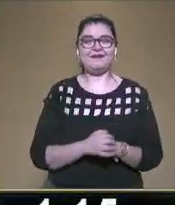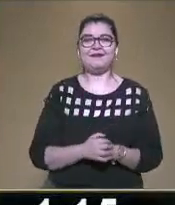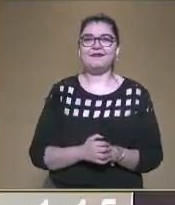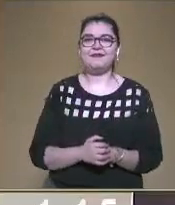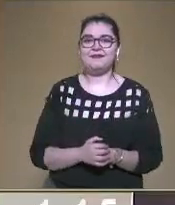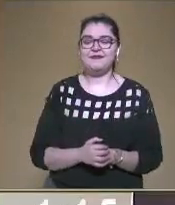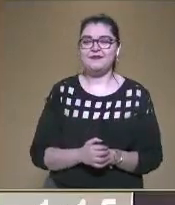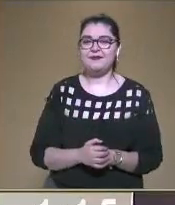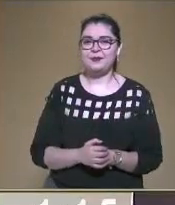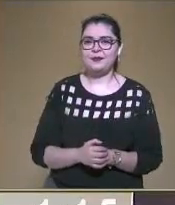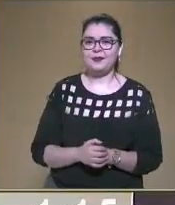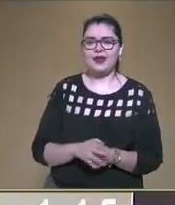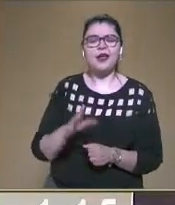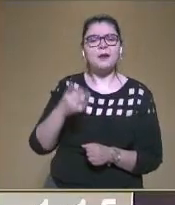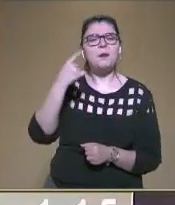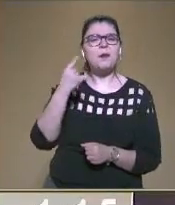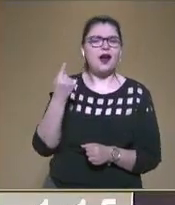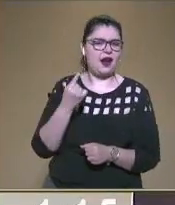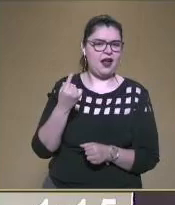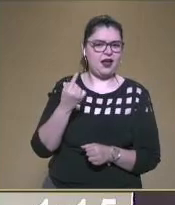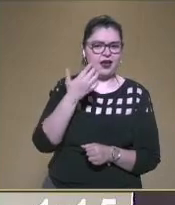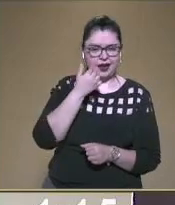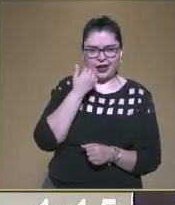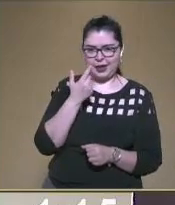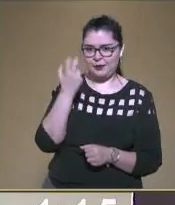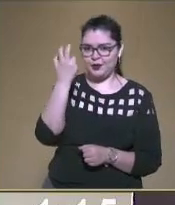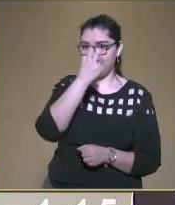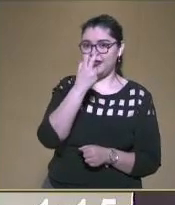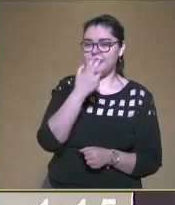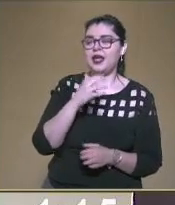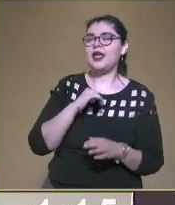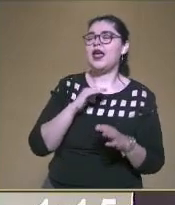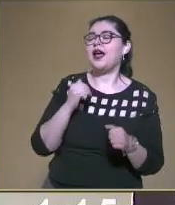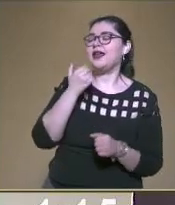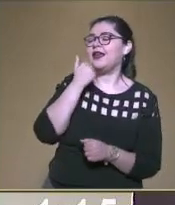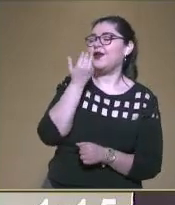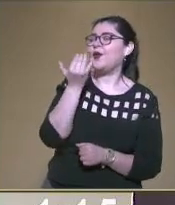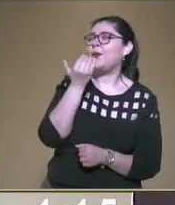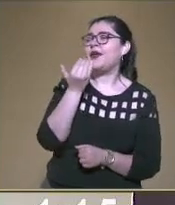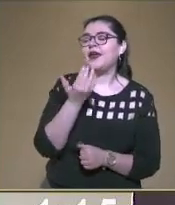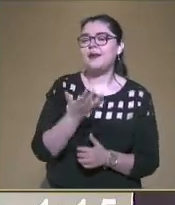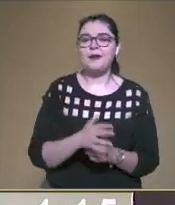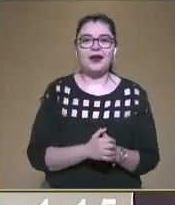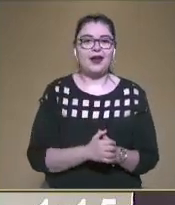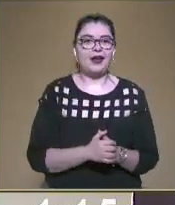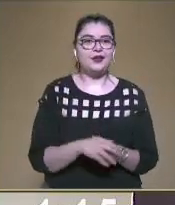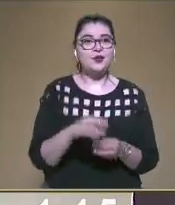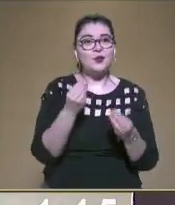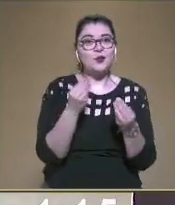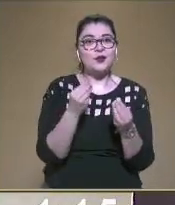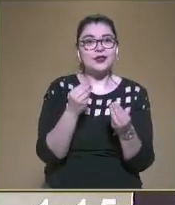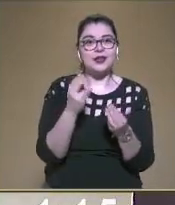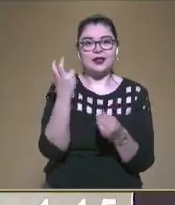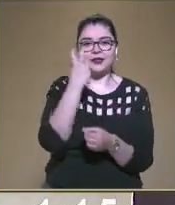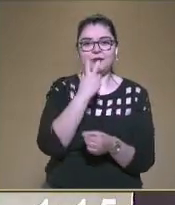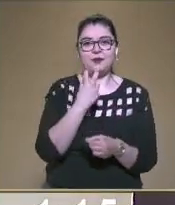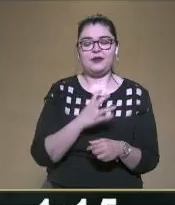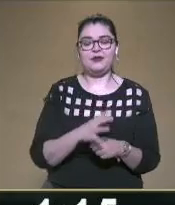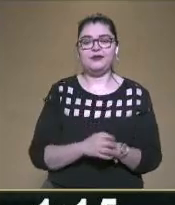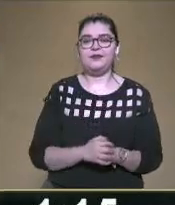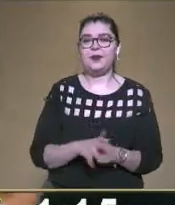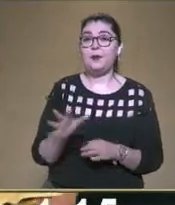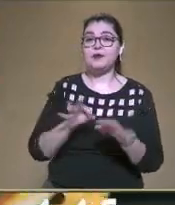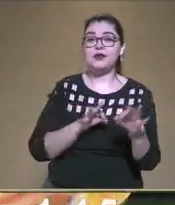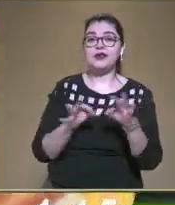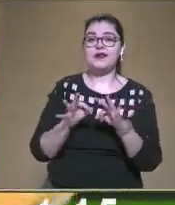qué la vamos a querer la pizza, maestro? Que ya me la quiero comer, está muy rica esta pizza. Bueno, son varias, maestro. Son varias, porque vamos a trabajar con fracciones, chicos.